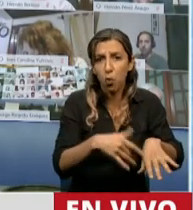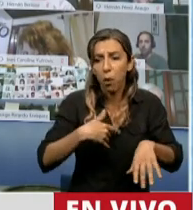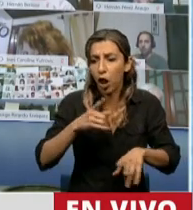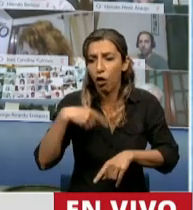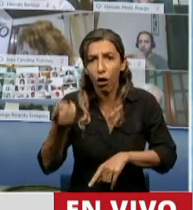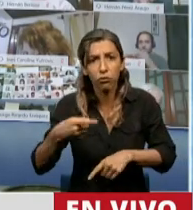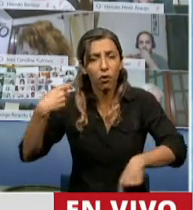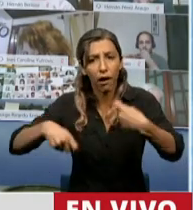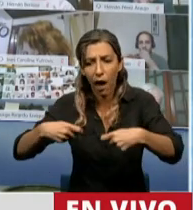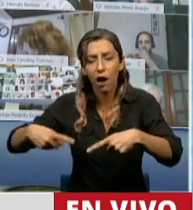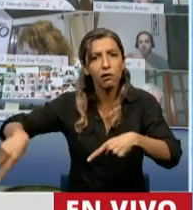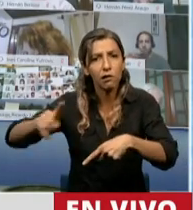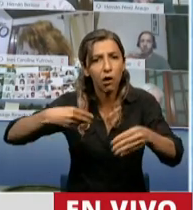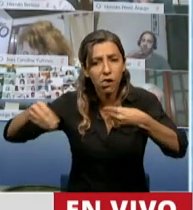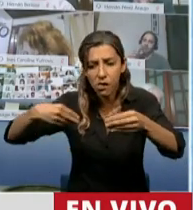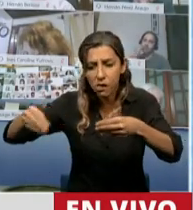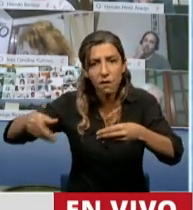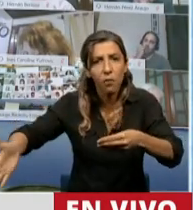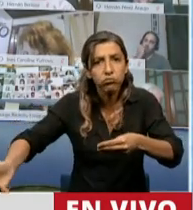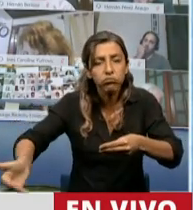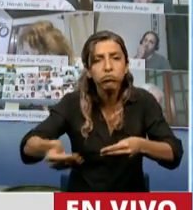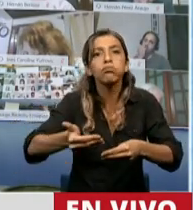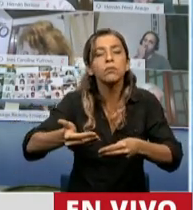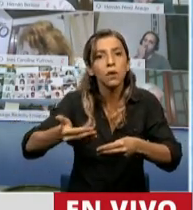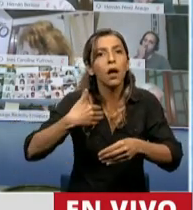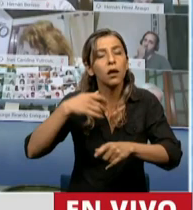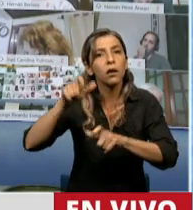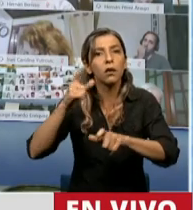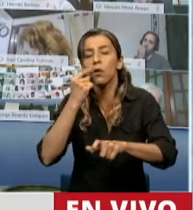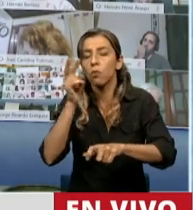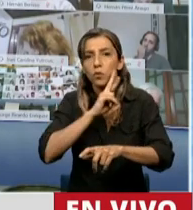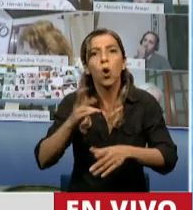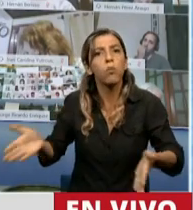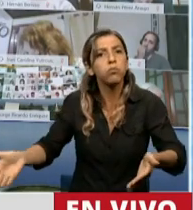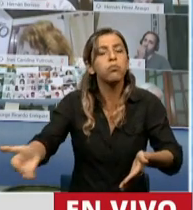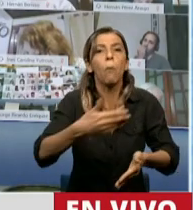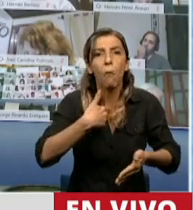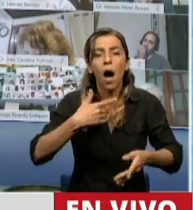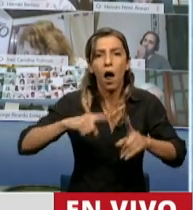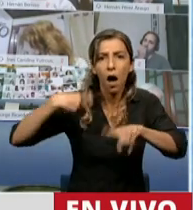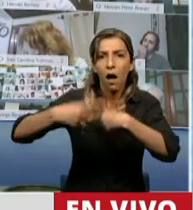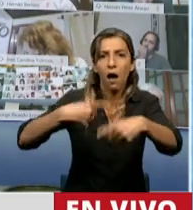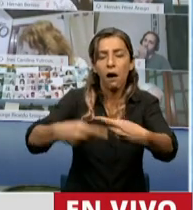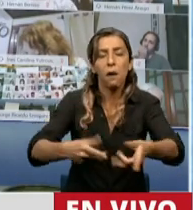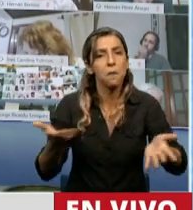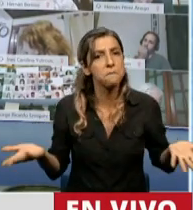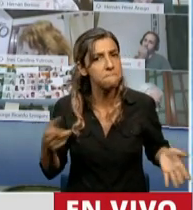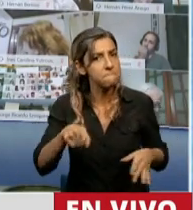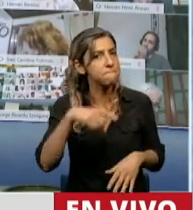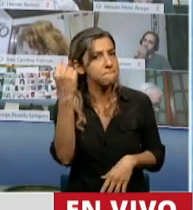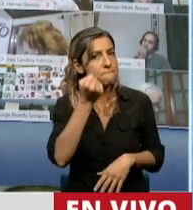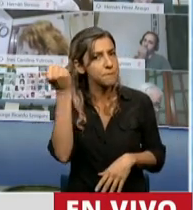la basura que muchos tiran sin pensar en ellos. Ese tipo de instrumentos y herramientas también son muy